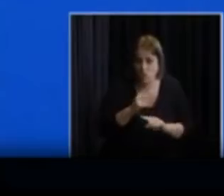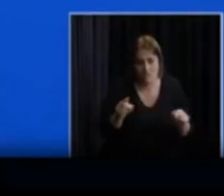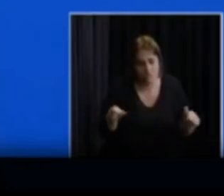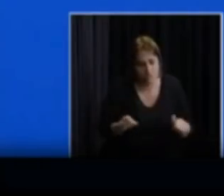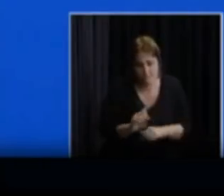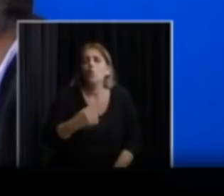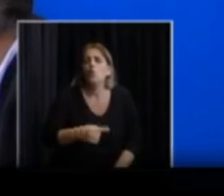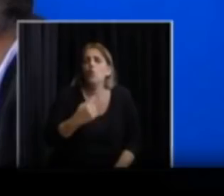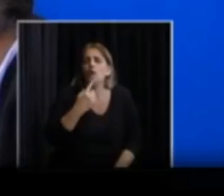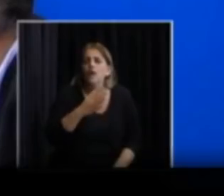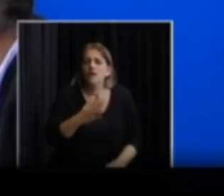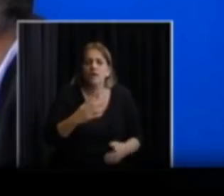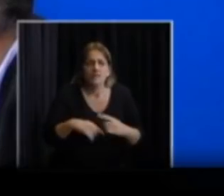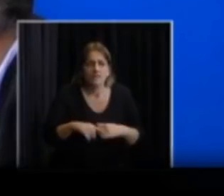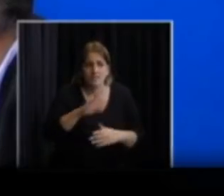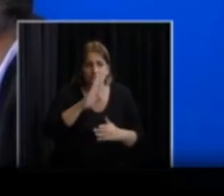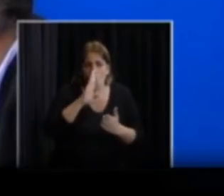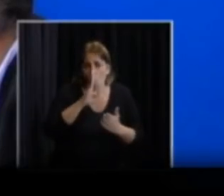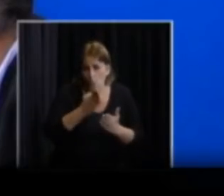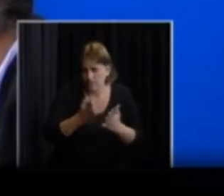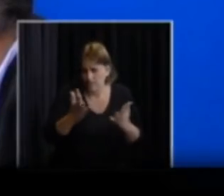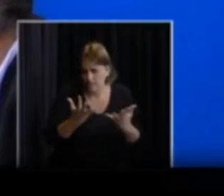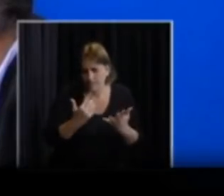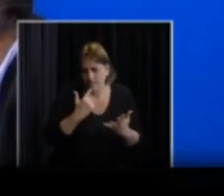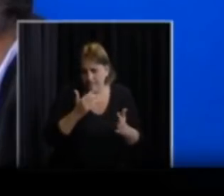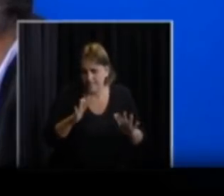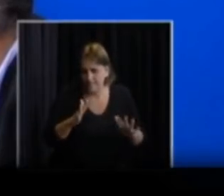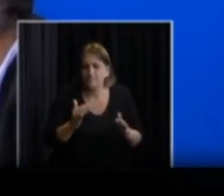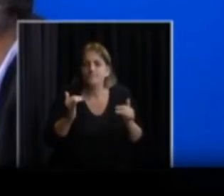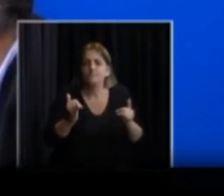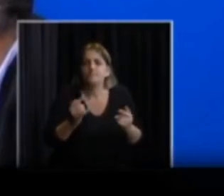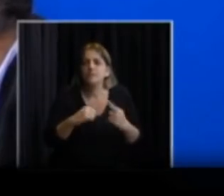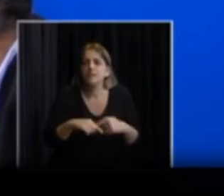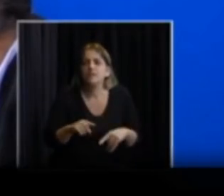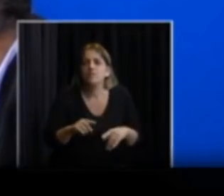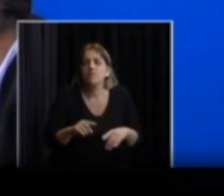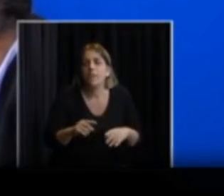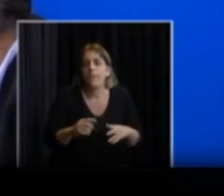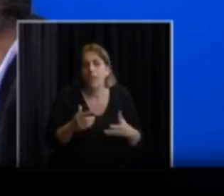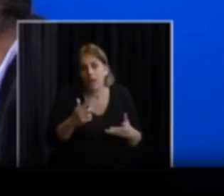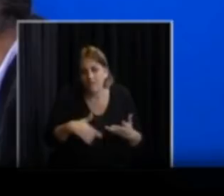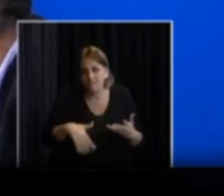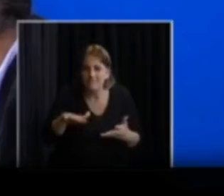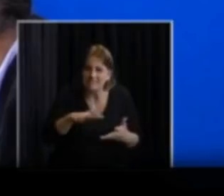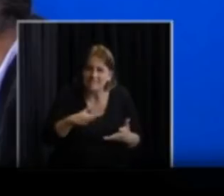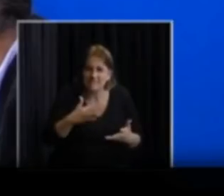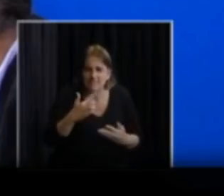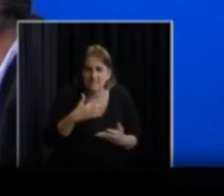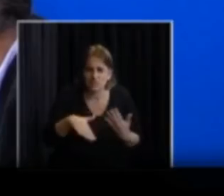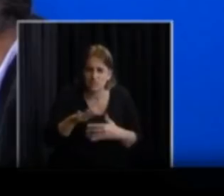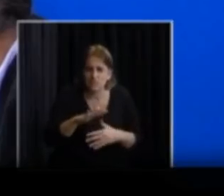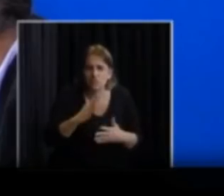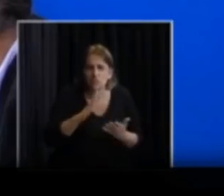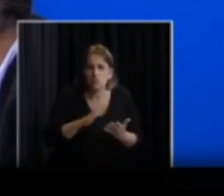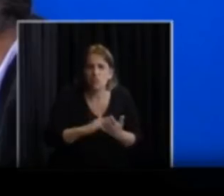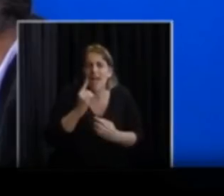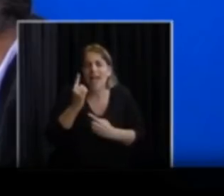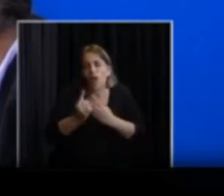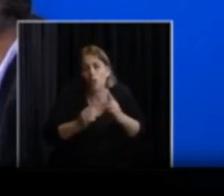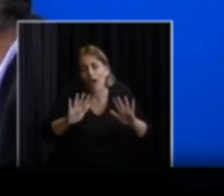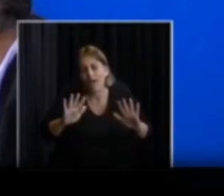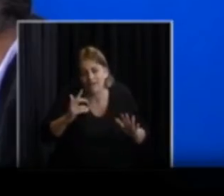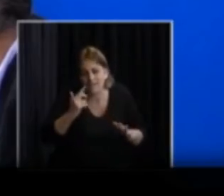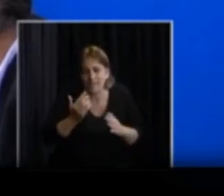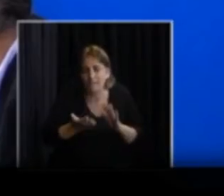hacer. Un último concepto que me parece que ha estado sobrevolando acá y ahora yo no lo puedo graficar,